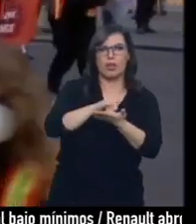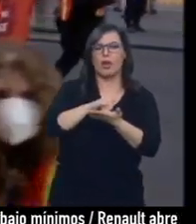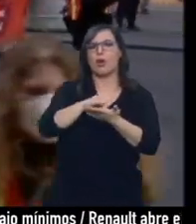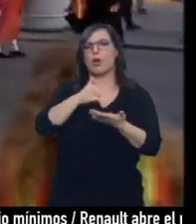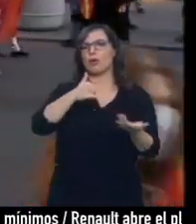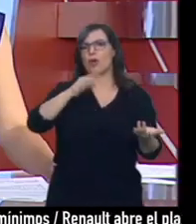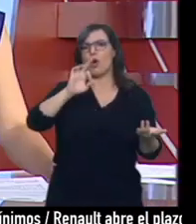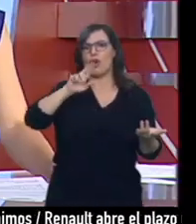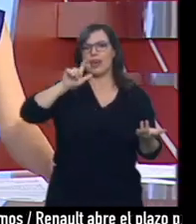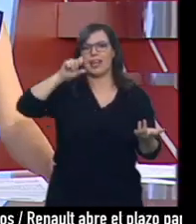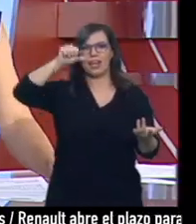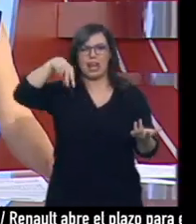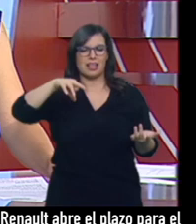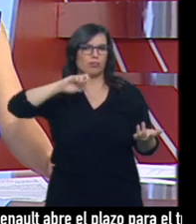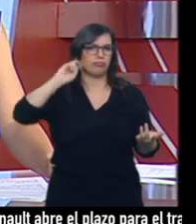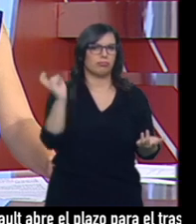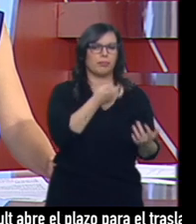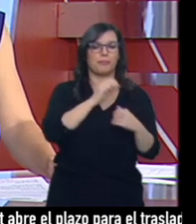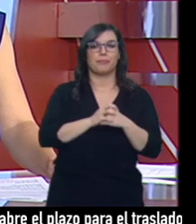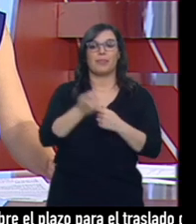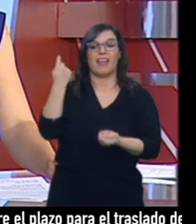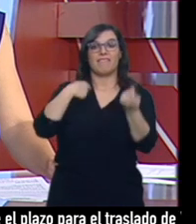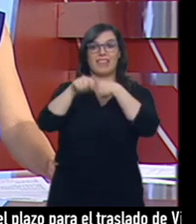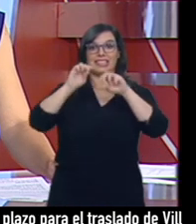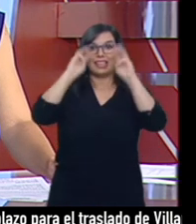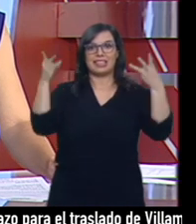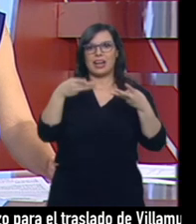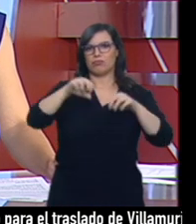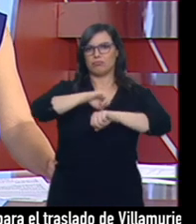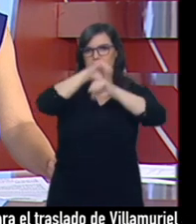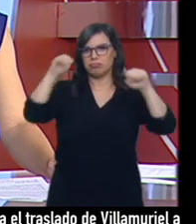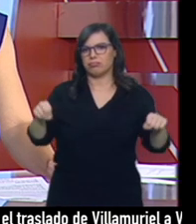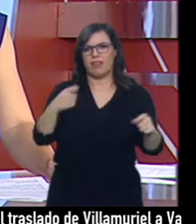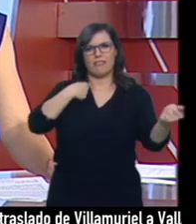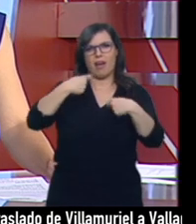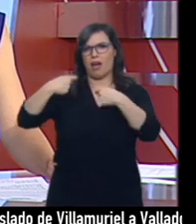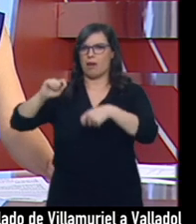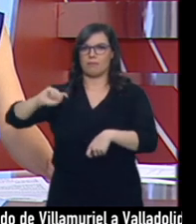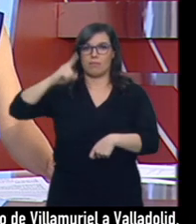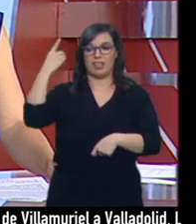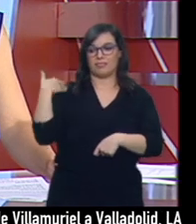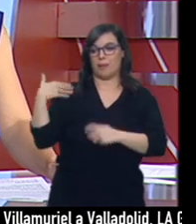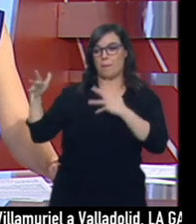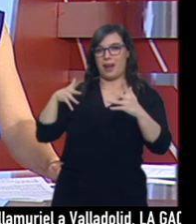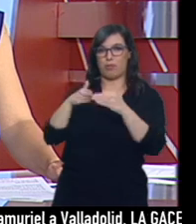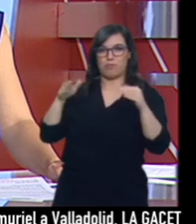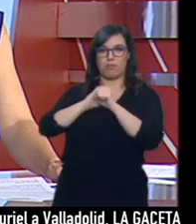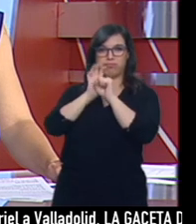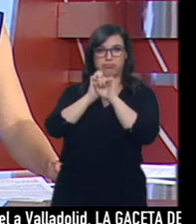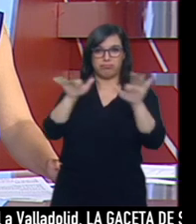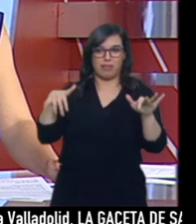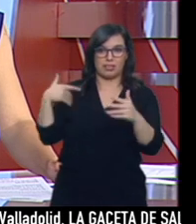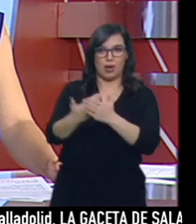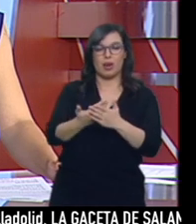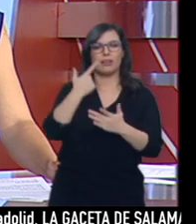Minneapolis. La venta online se ha consolidado como principal canal de venta desde el inicio de la pandemia. Lo confirma